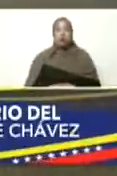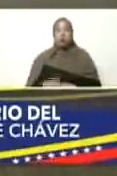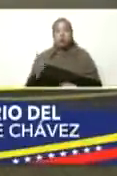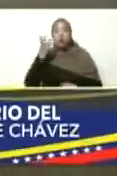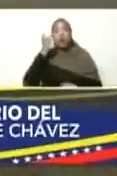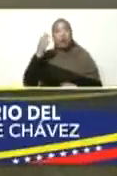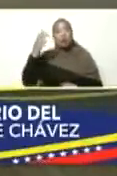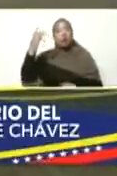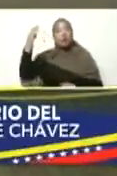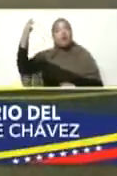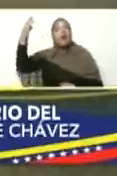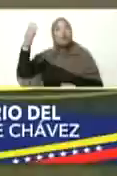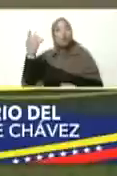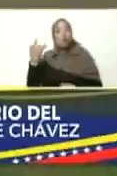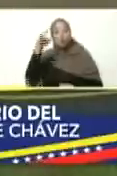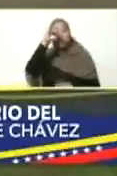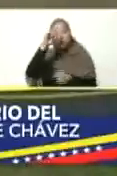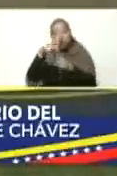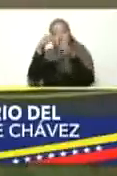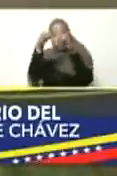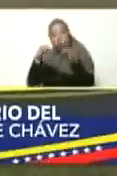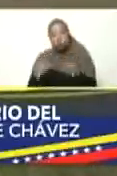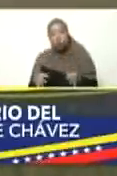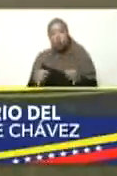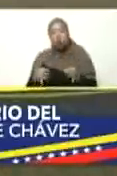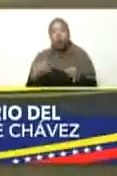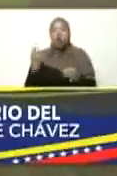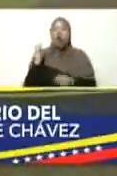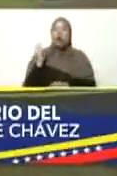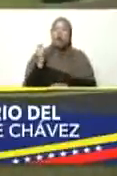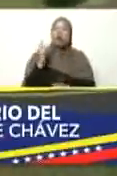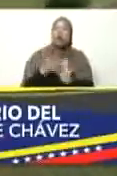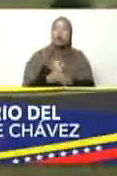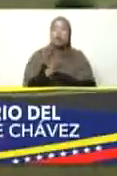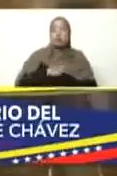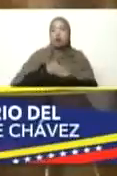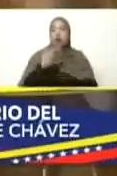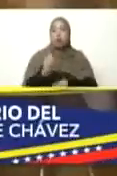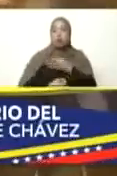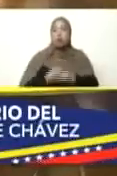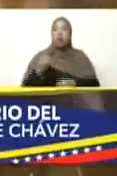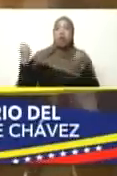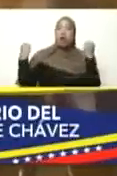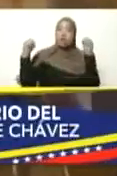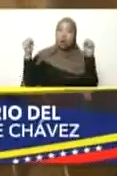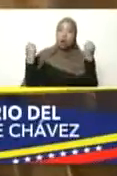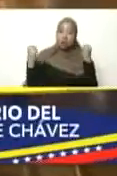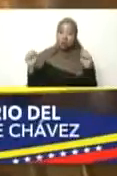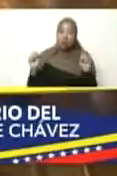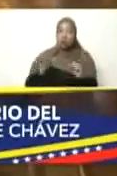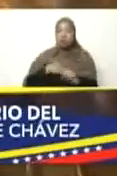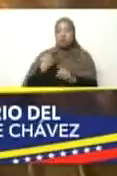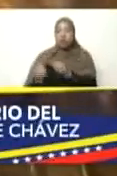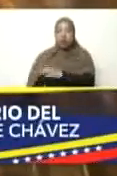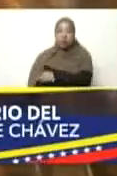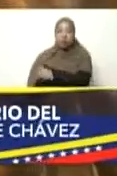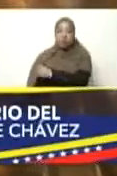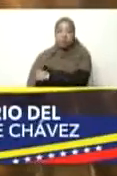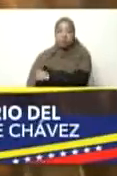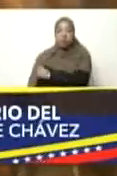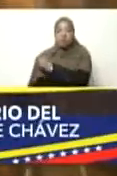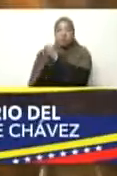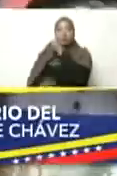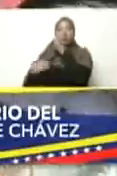sueño, pero es un sueño concreto. Es una teoría, pero es una teoría que ya tiene una práctica poderosísima.